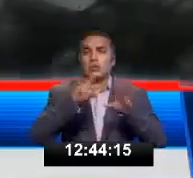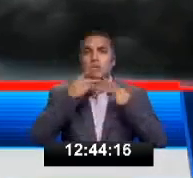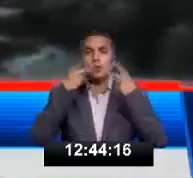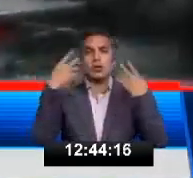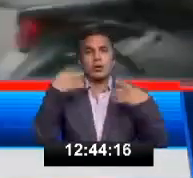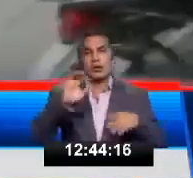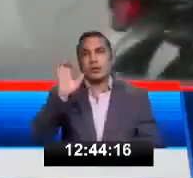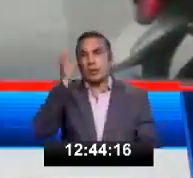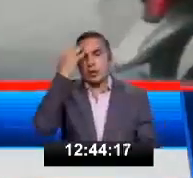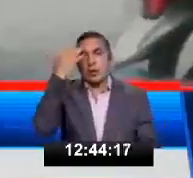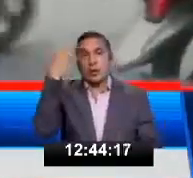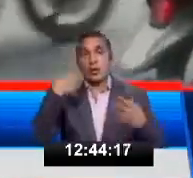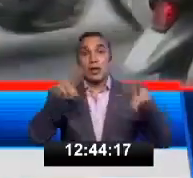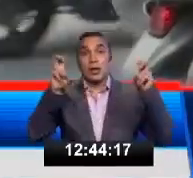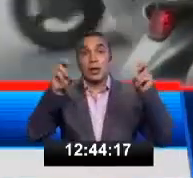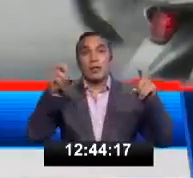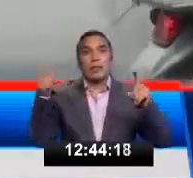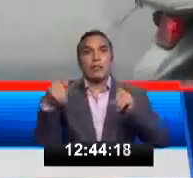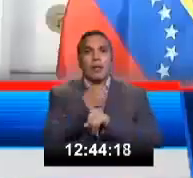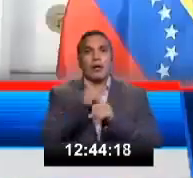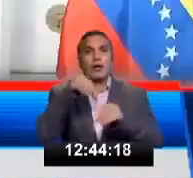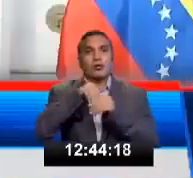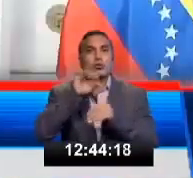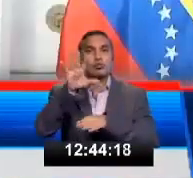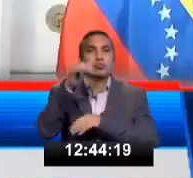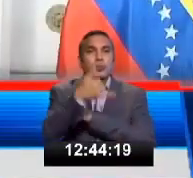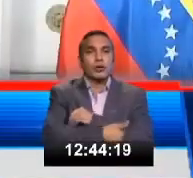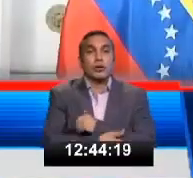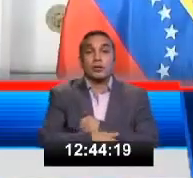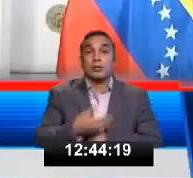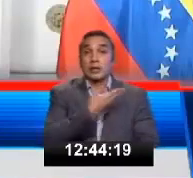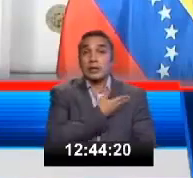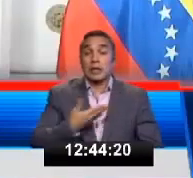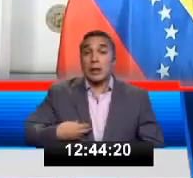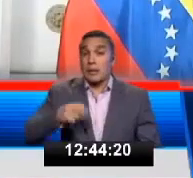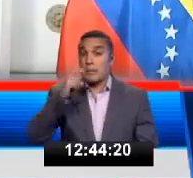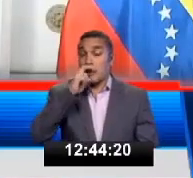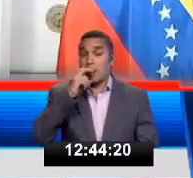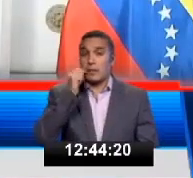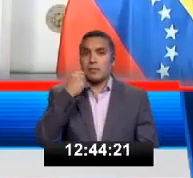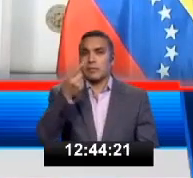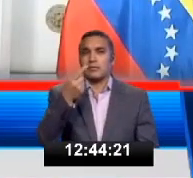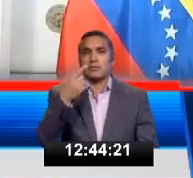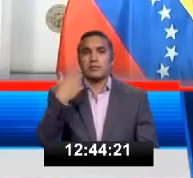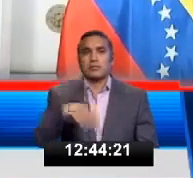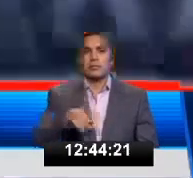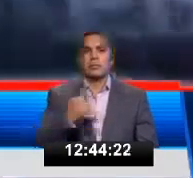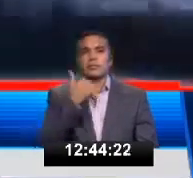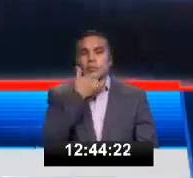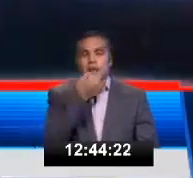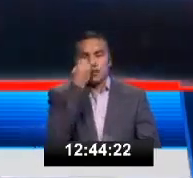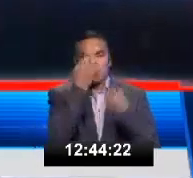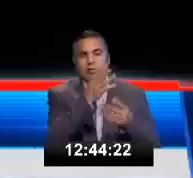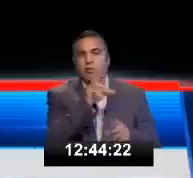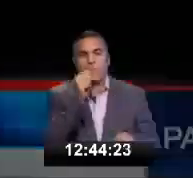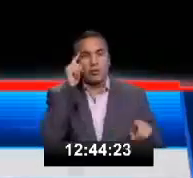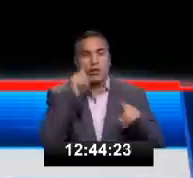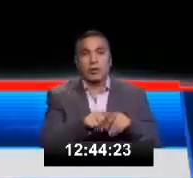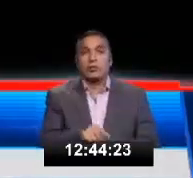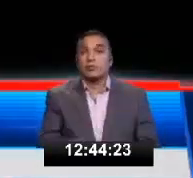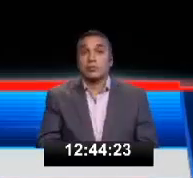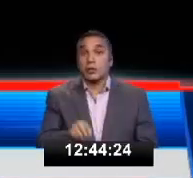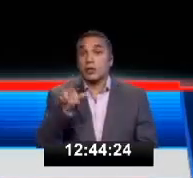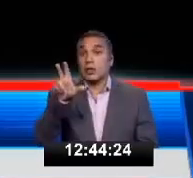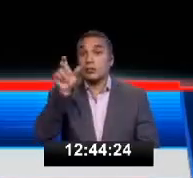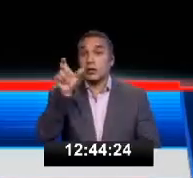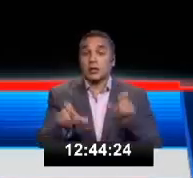por los casos de represión en el país el presidente nicolás maduro calificó de bodrio el informe al menos